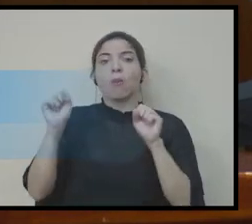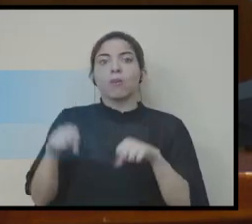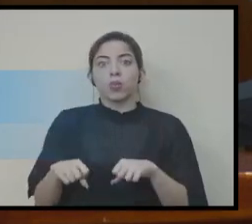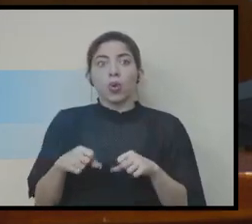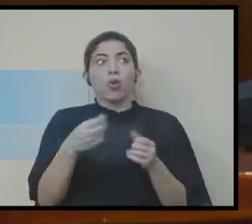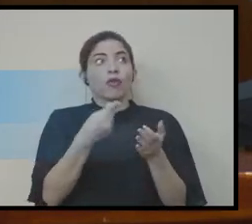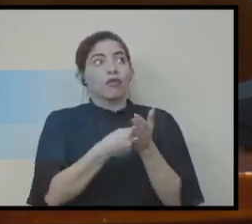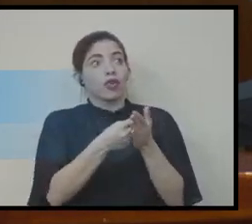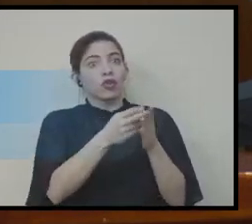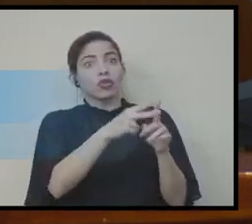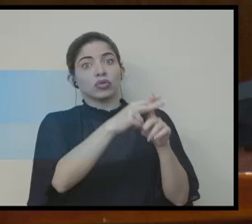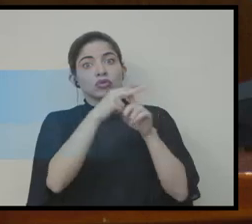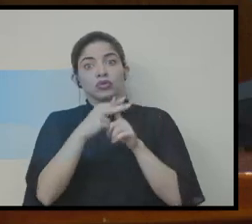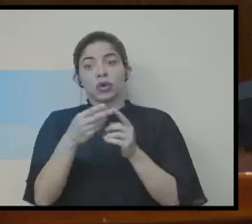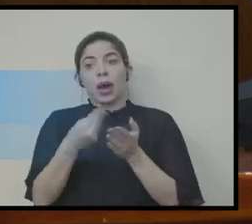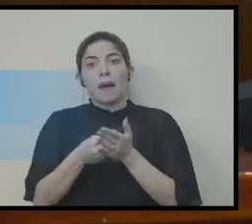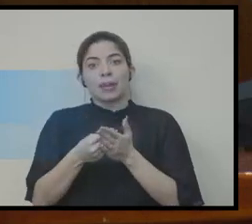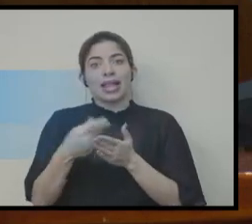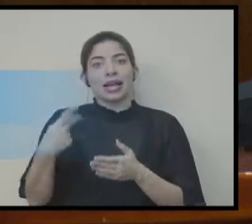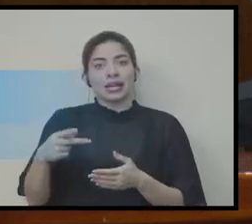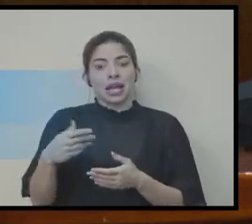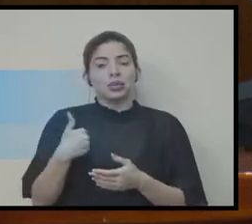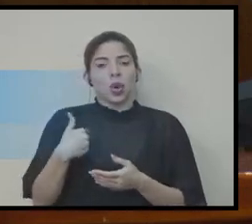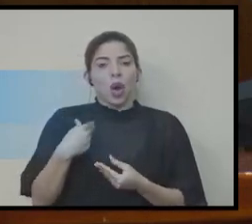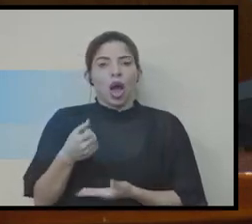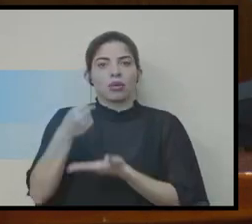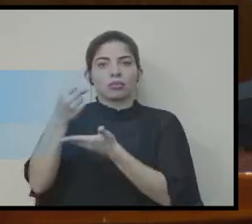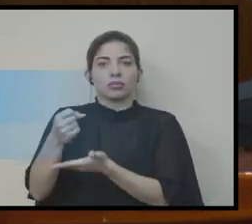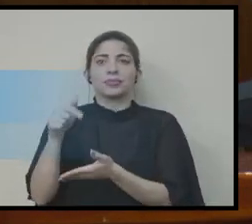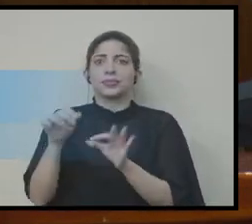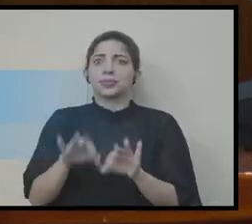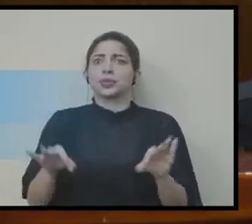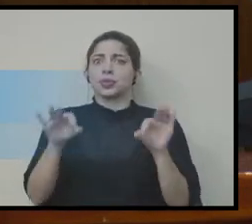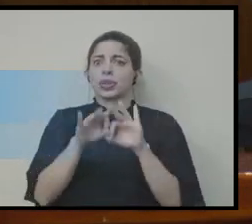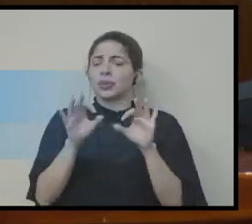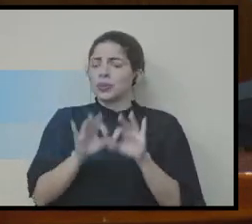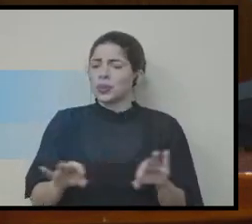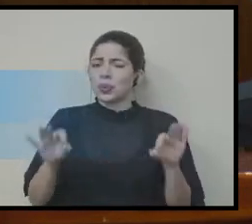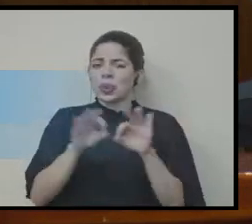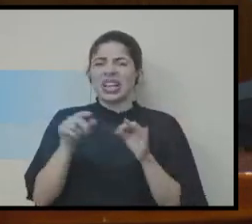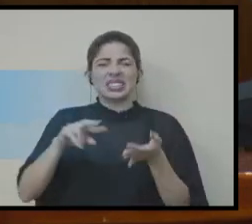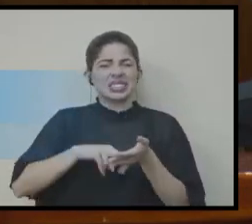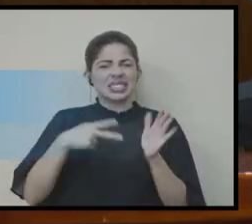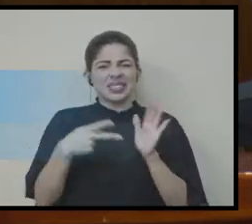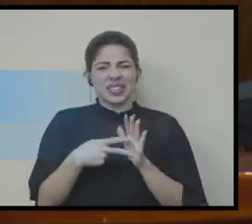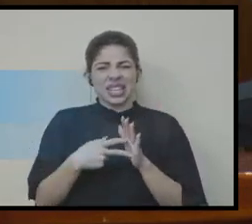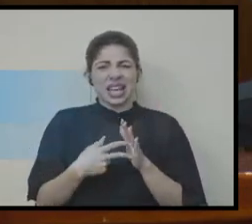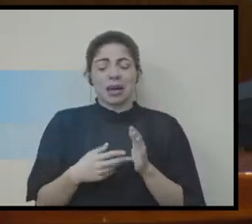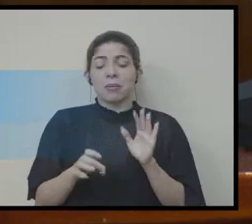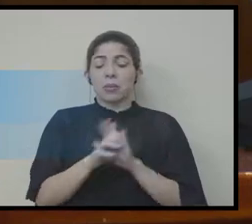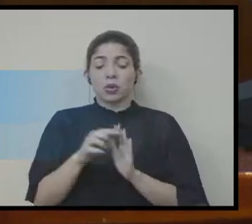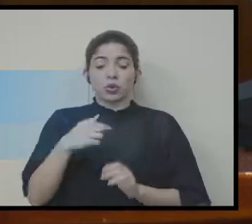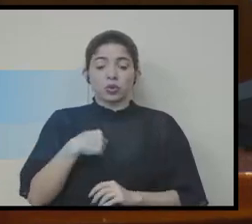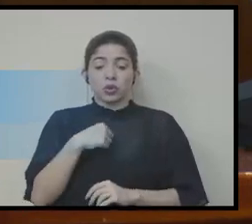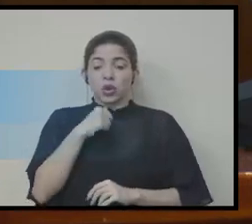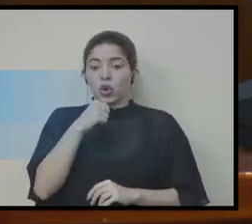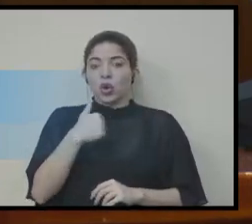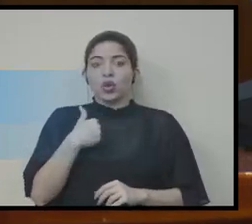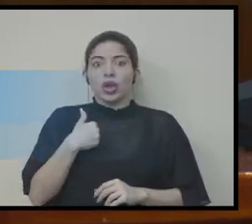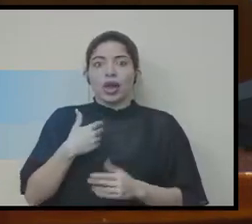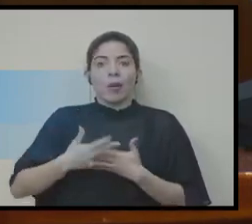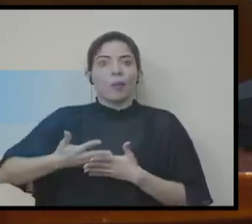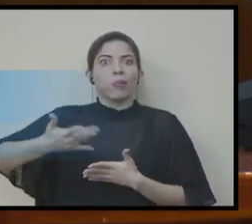alcanzar recursos de capital de riesgo ahí. Eso es muy importante, eso es súper importante. ¿Qué es eso? Y yo no necesariamente traigo mi